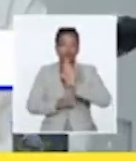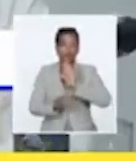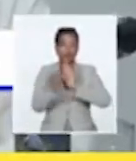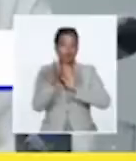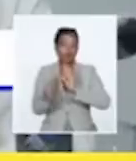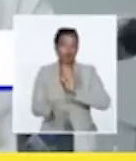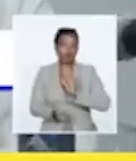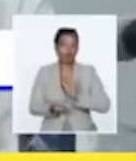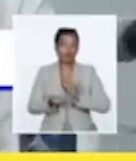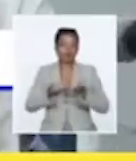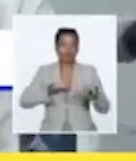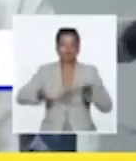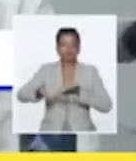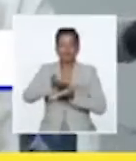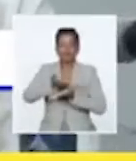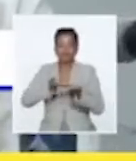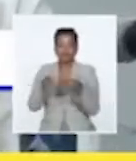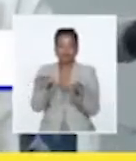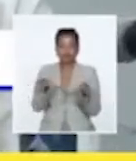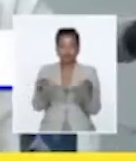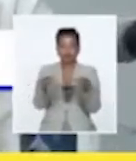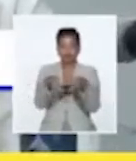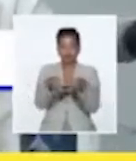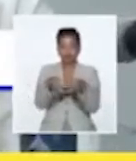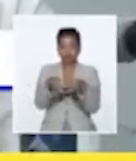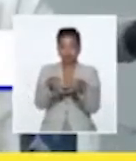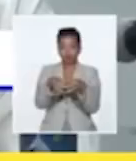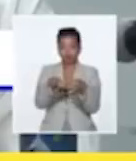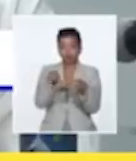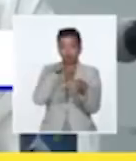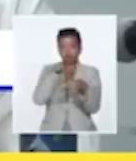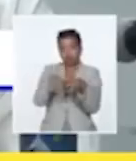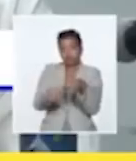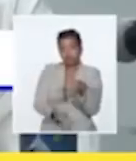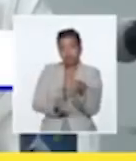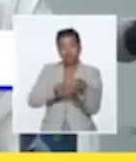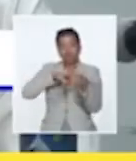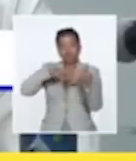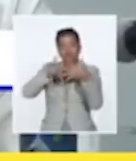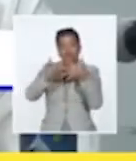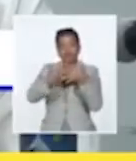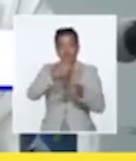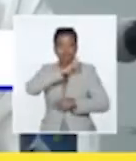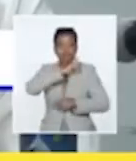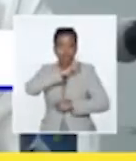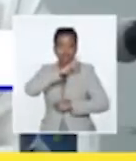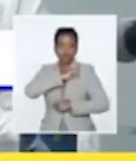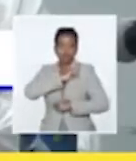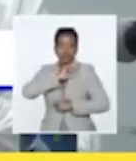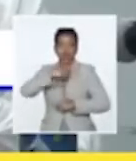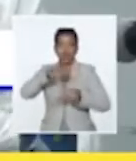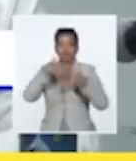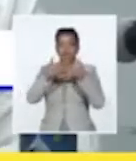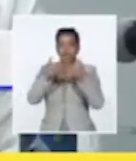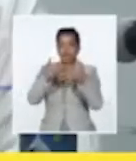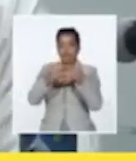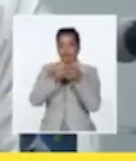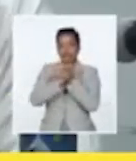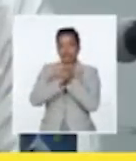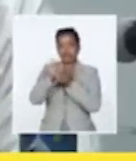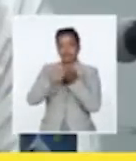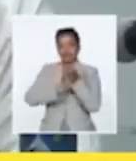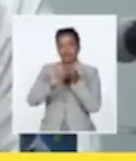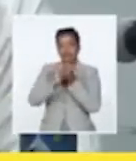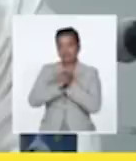con la Cámara y con un grupo de empresarios de la micro, pequeña y mediana empresa,